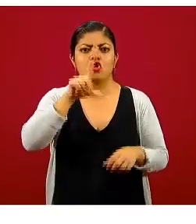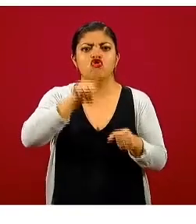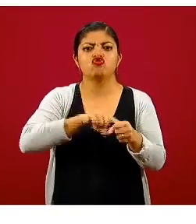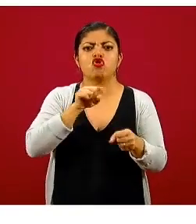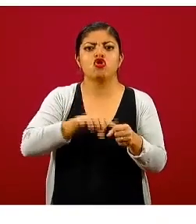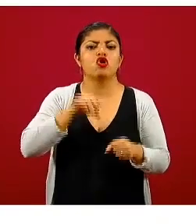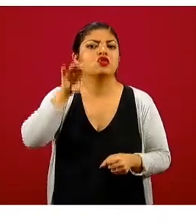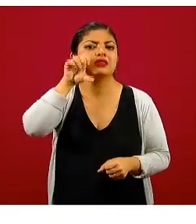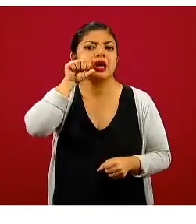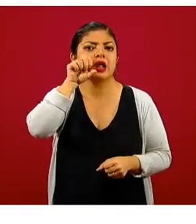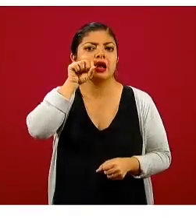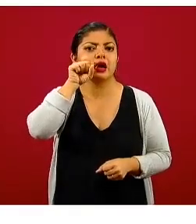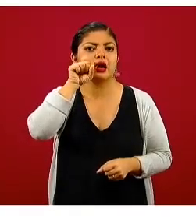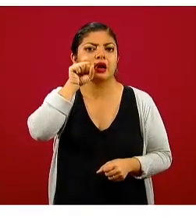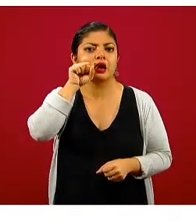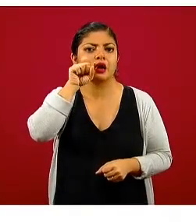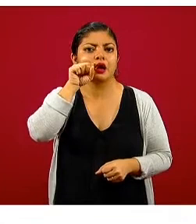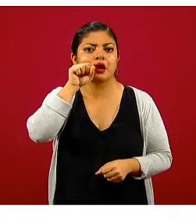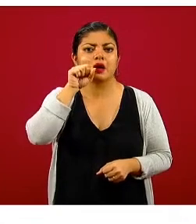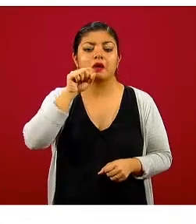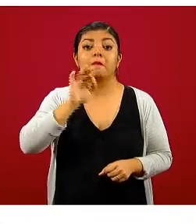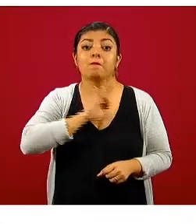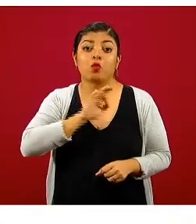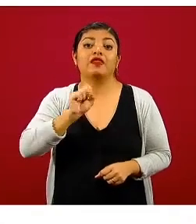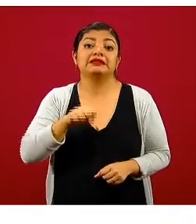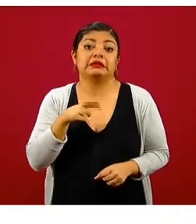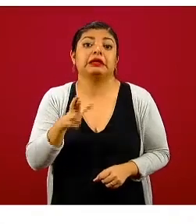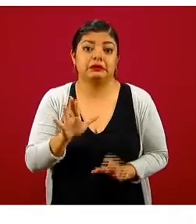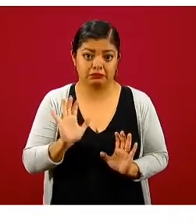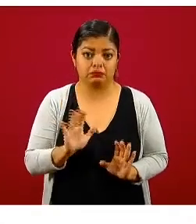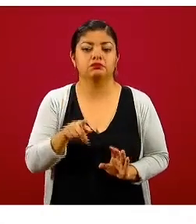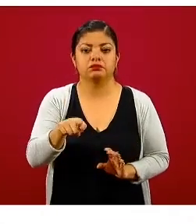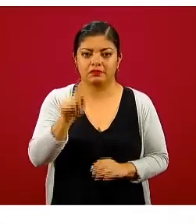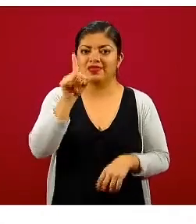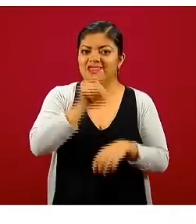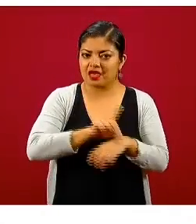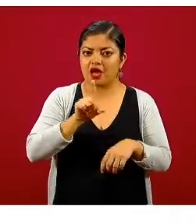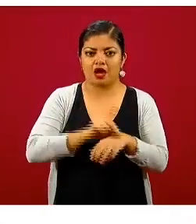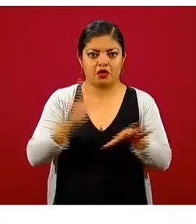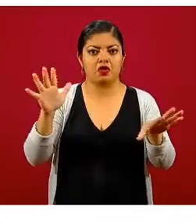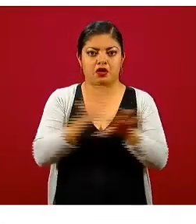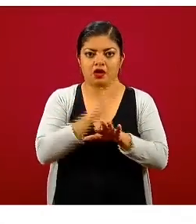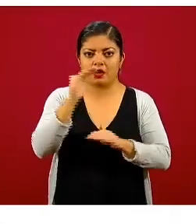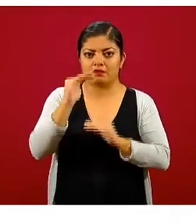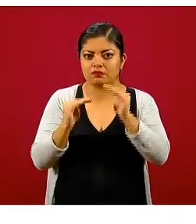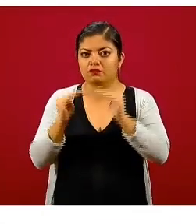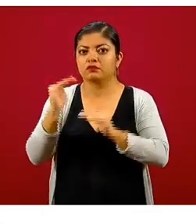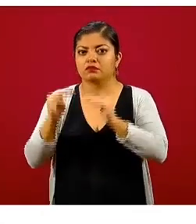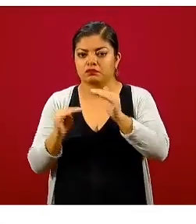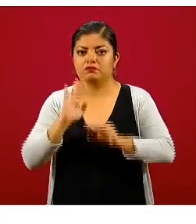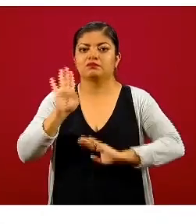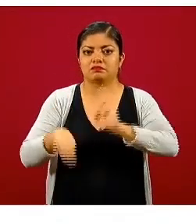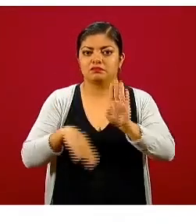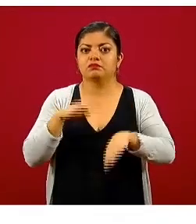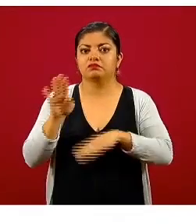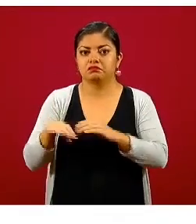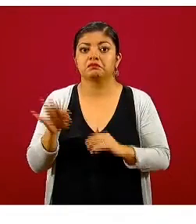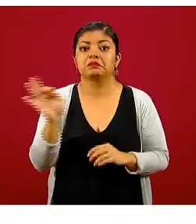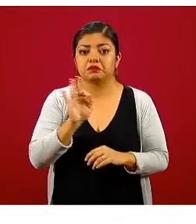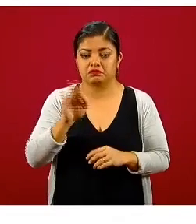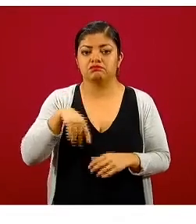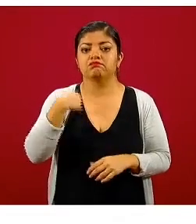naranja la expectativa posible, esto también se va actualizando todos los días, de la cantidad de funciones que todavía